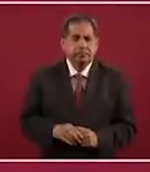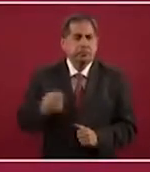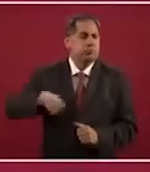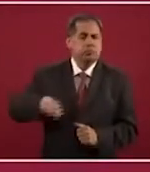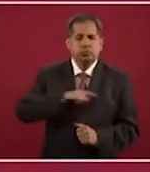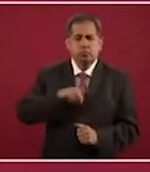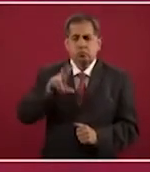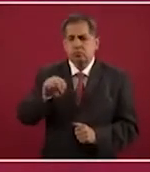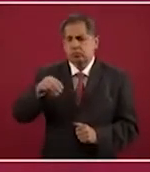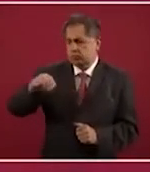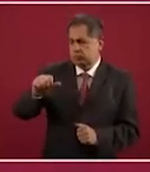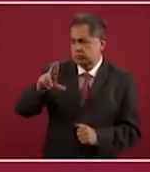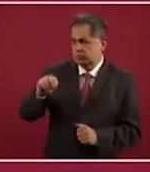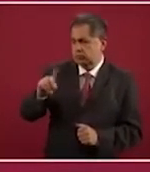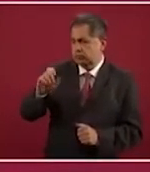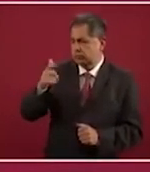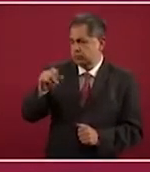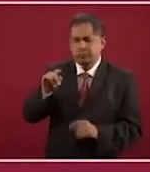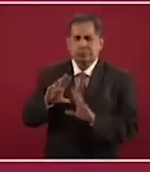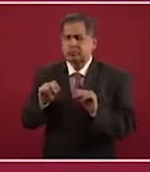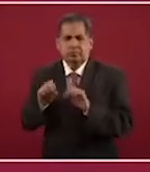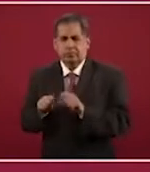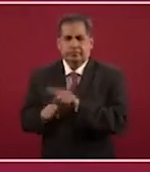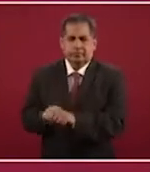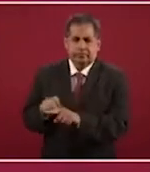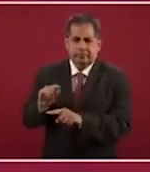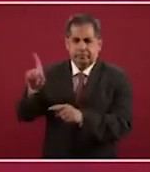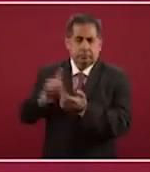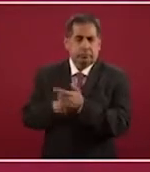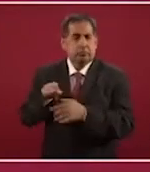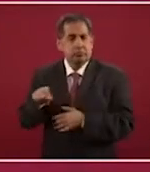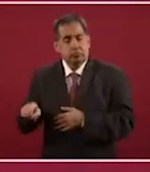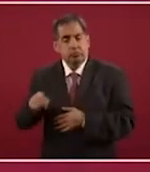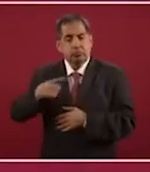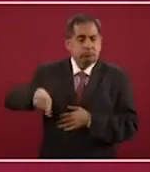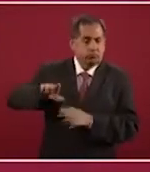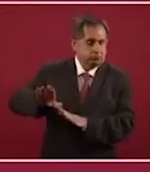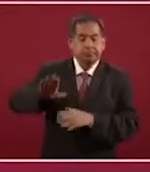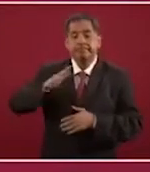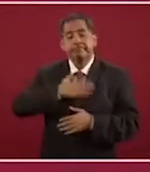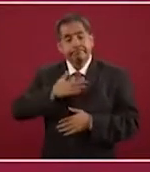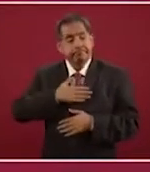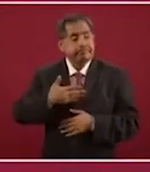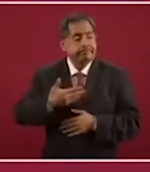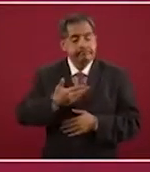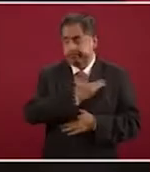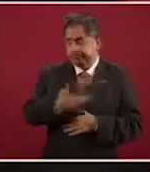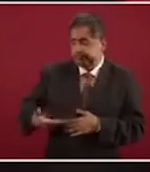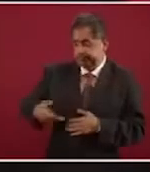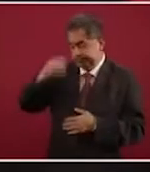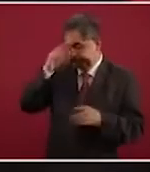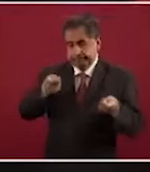Nosotros no es Mario Delgado, el Ejecutivo considera que el control de los